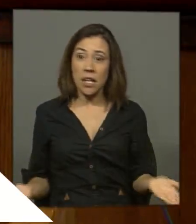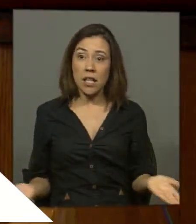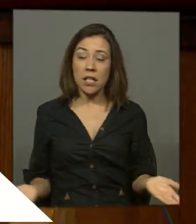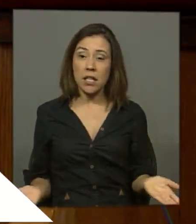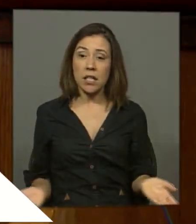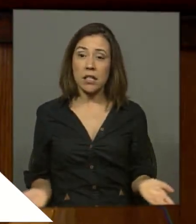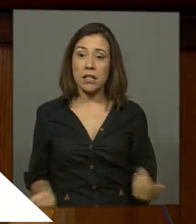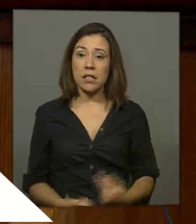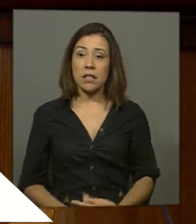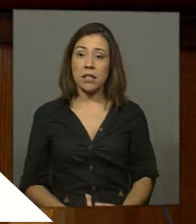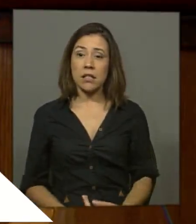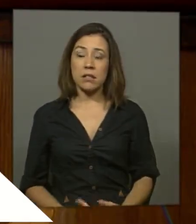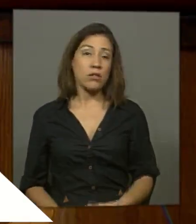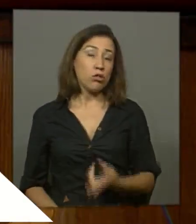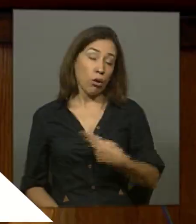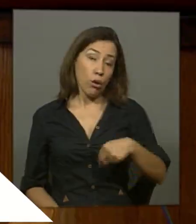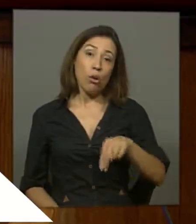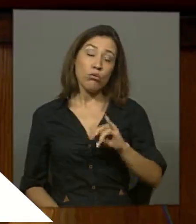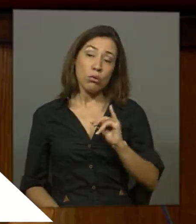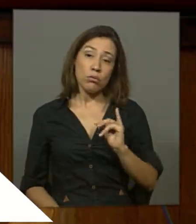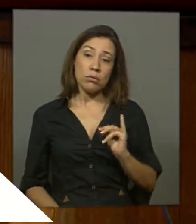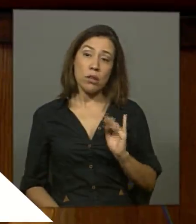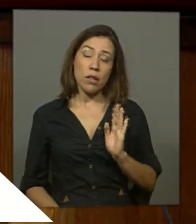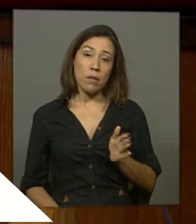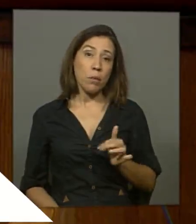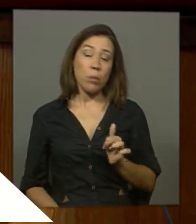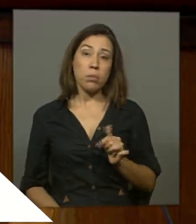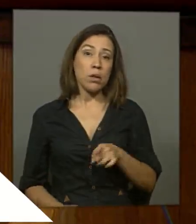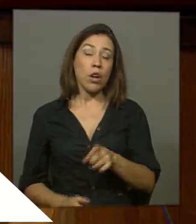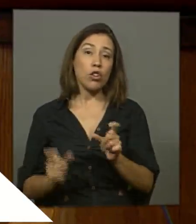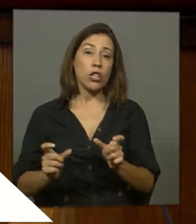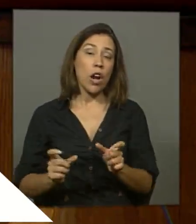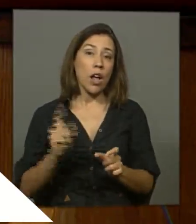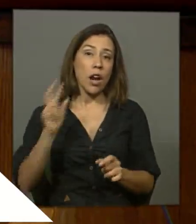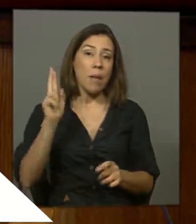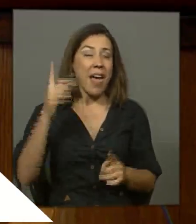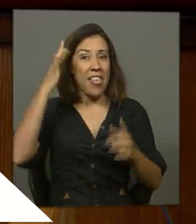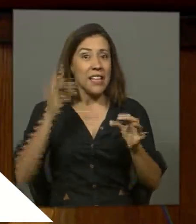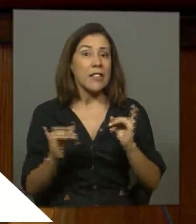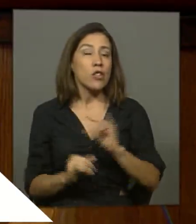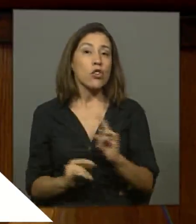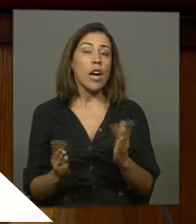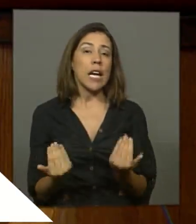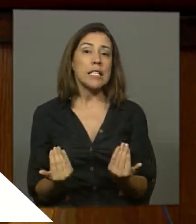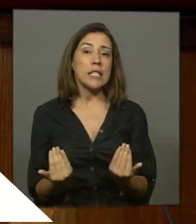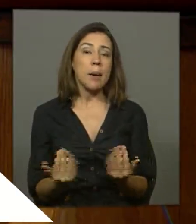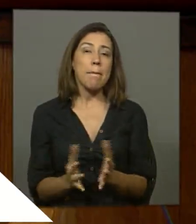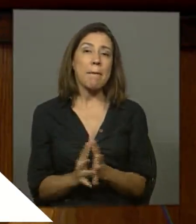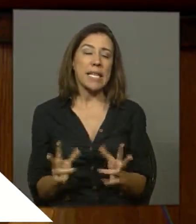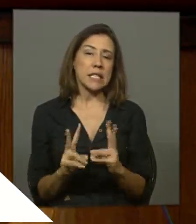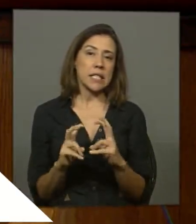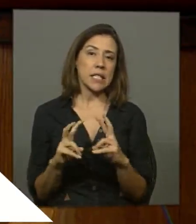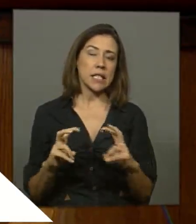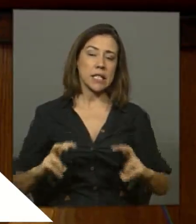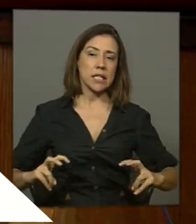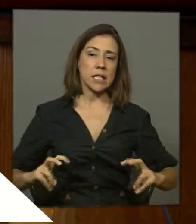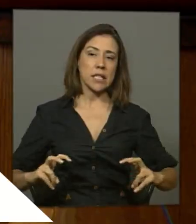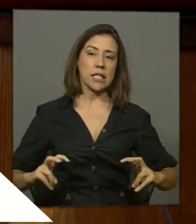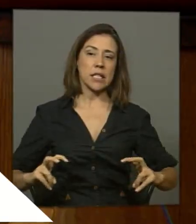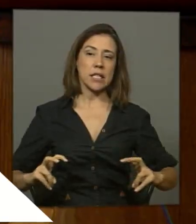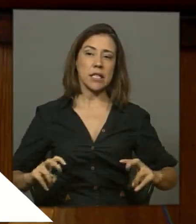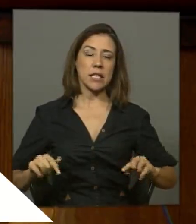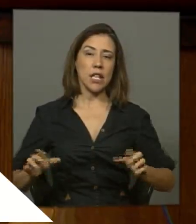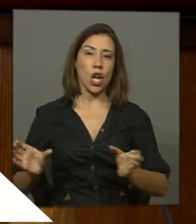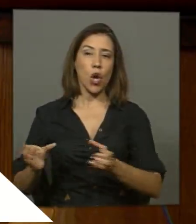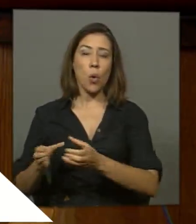que hacer y por lo tanto obviamente estamos nosotros sujetos a que la contraloría decida que es necesario una mayor investigación respecto de